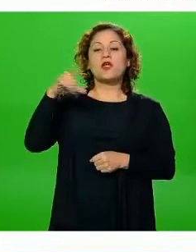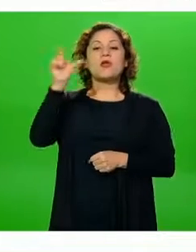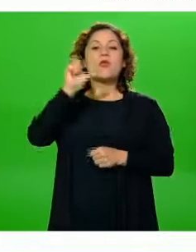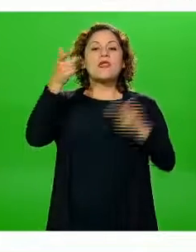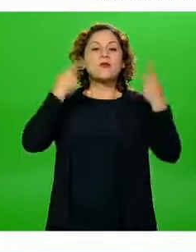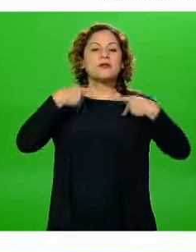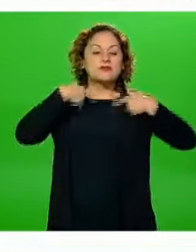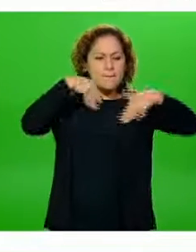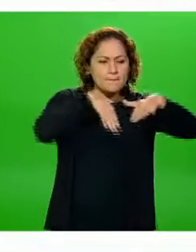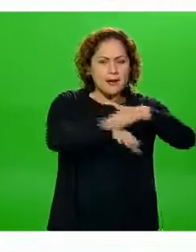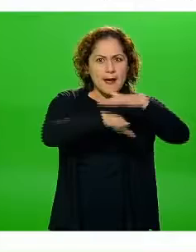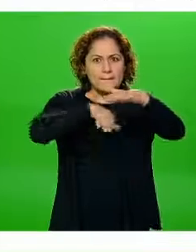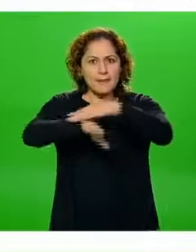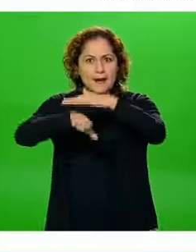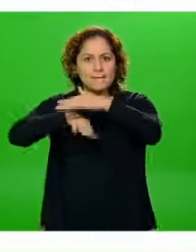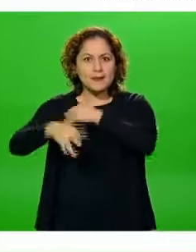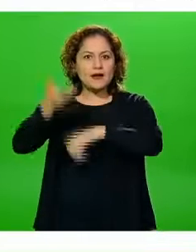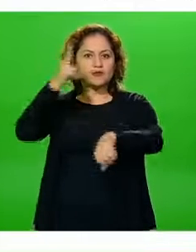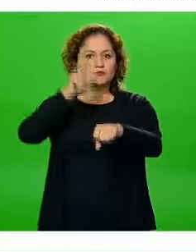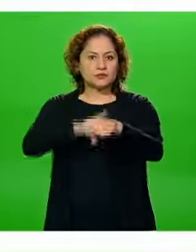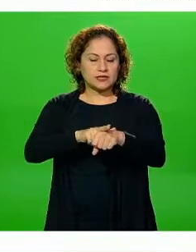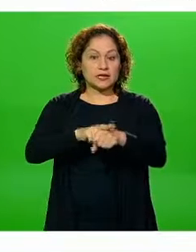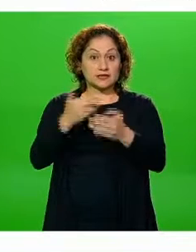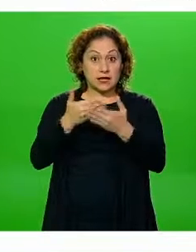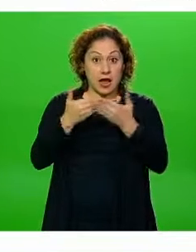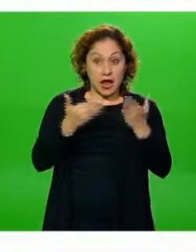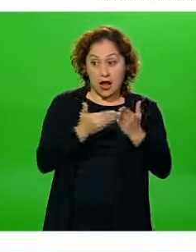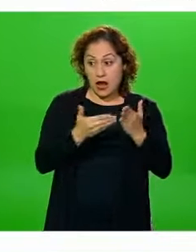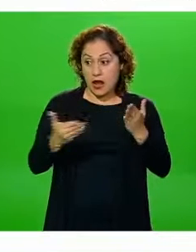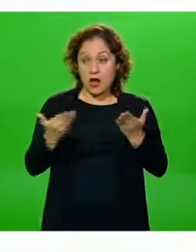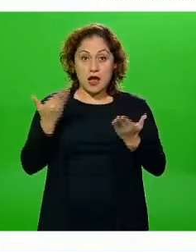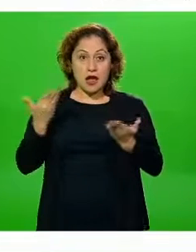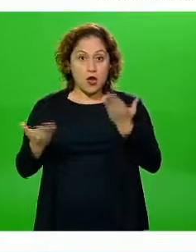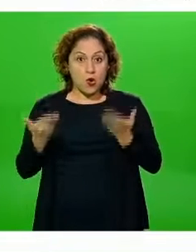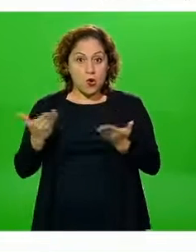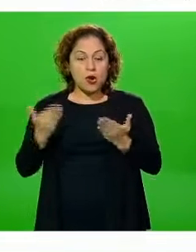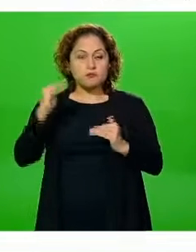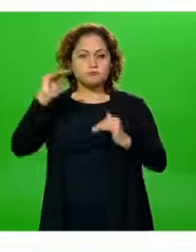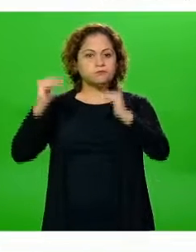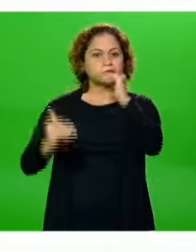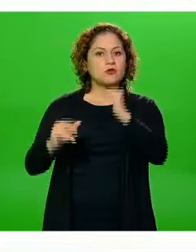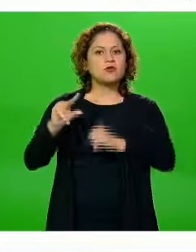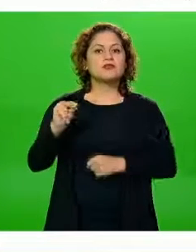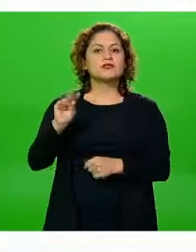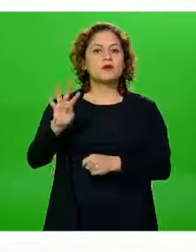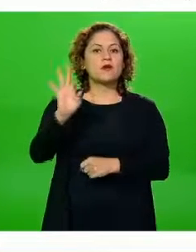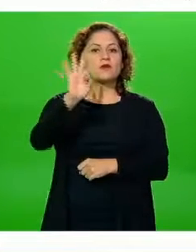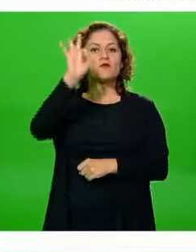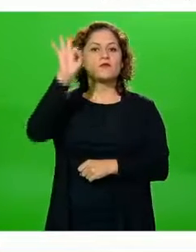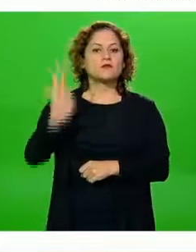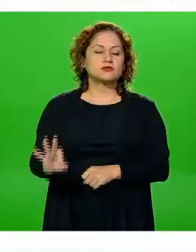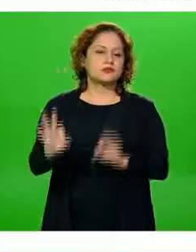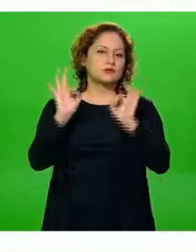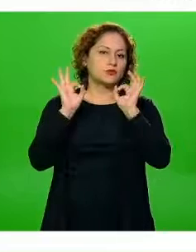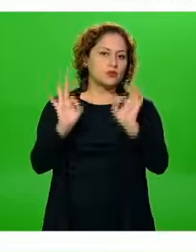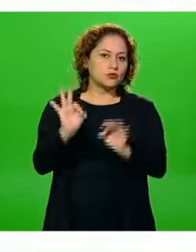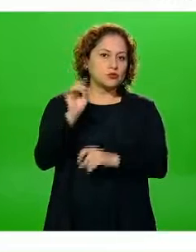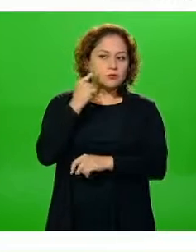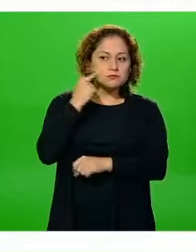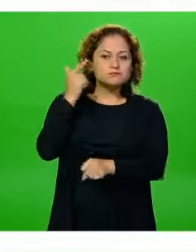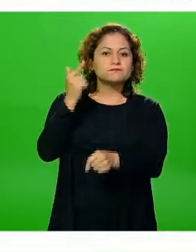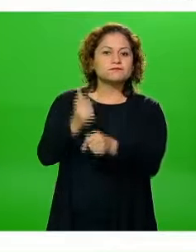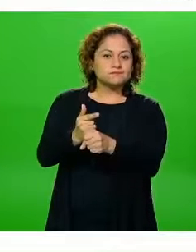nivel nacional, al día de hoy hay una reducción del 84%, lo cual pues nos habla de una